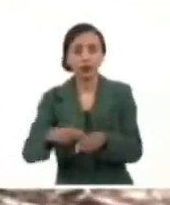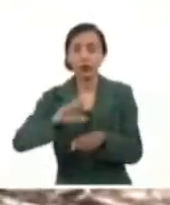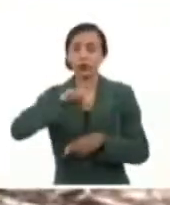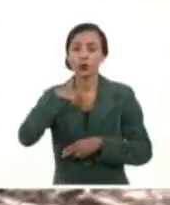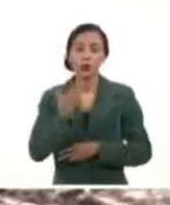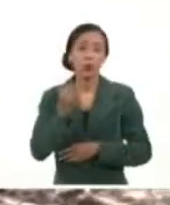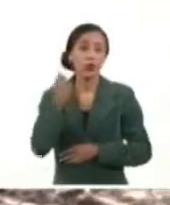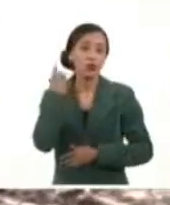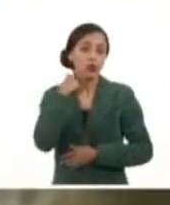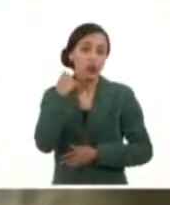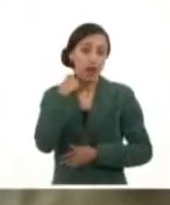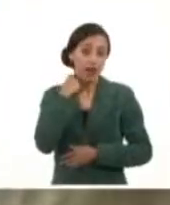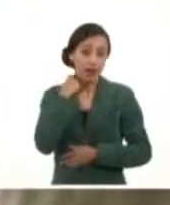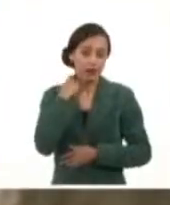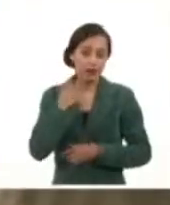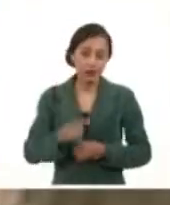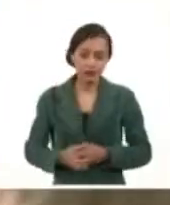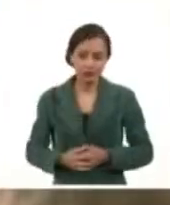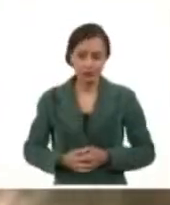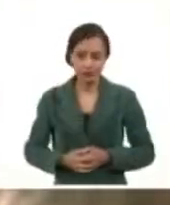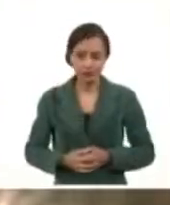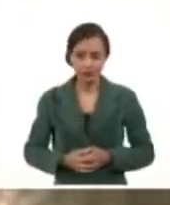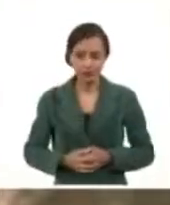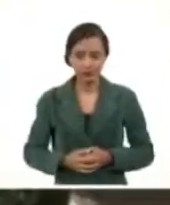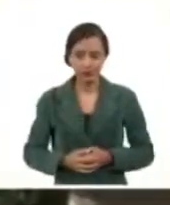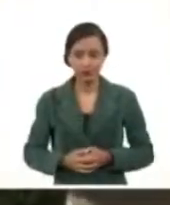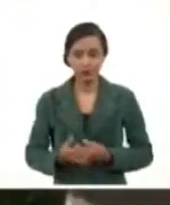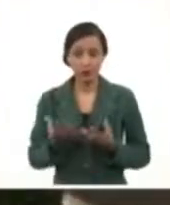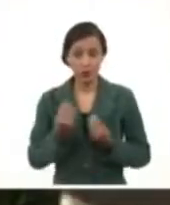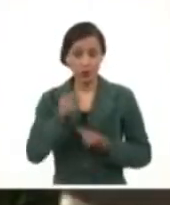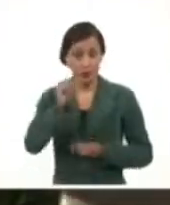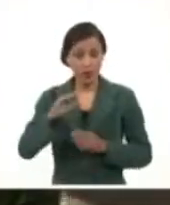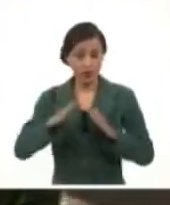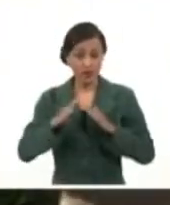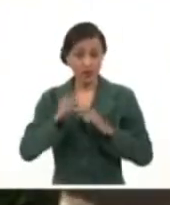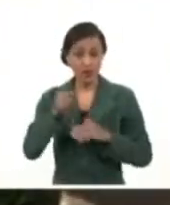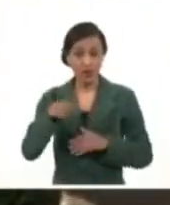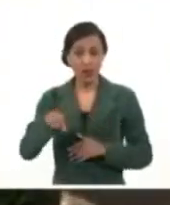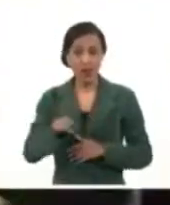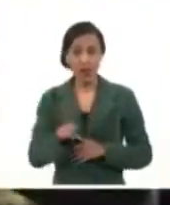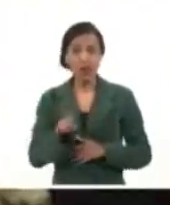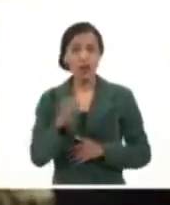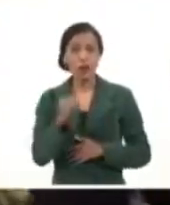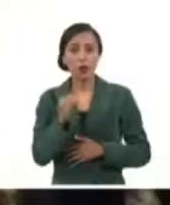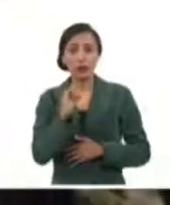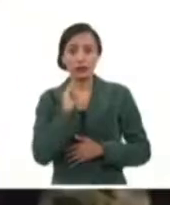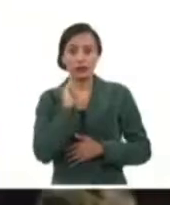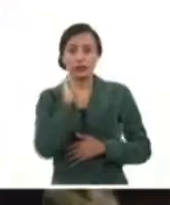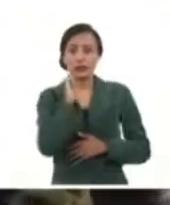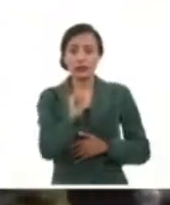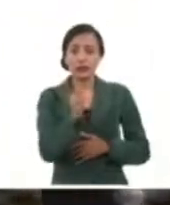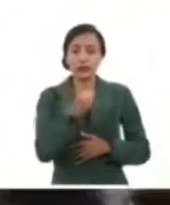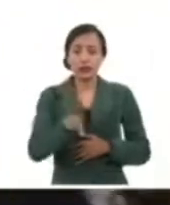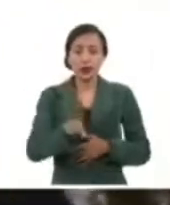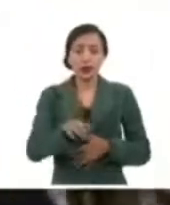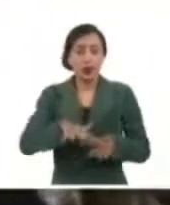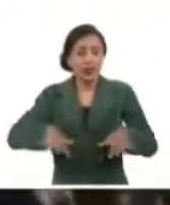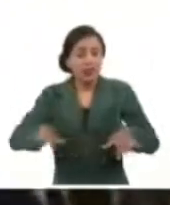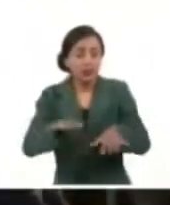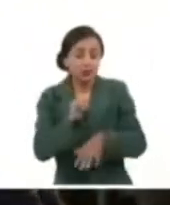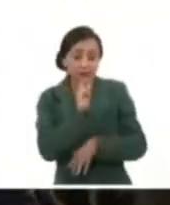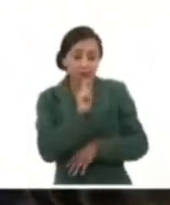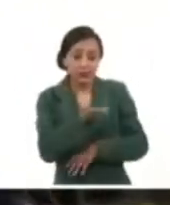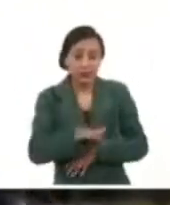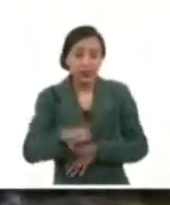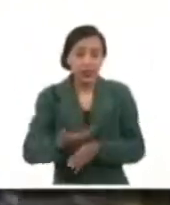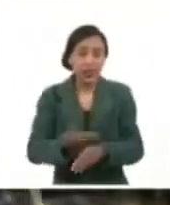por años en aquellas serranías. Muchos de los actuales habitantes resistieron el aislamiento y la precariedad impuesta por el entorno antes